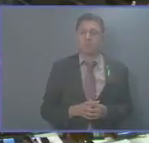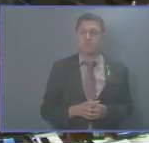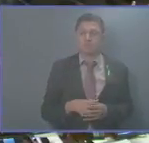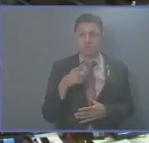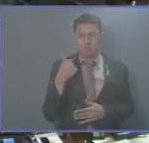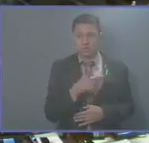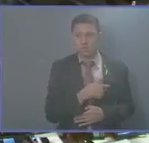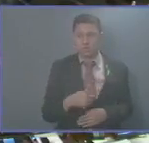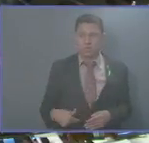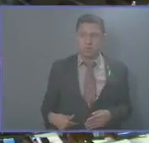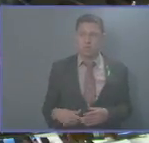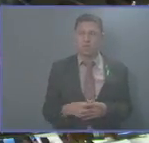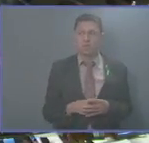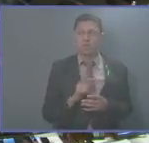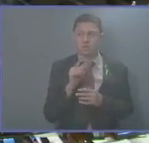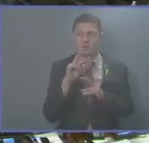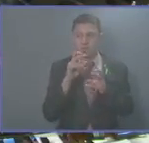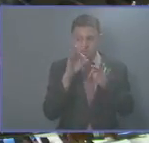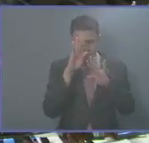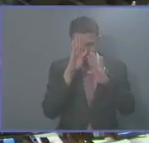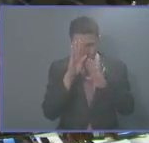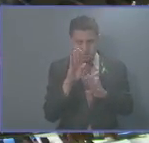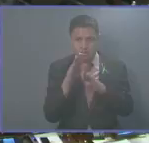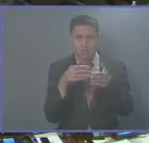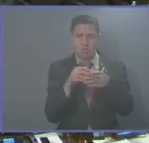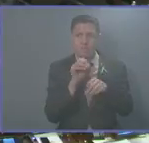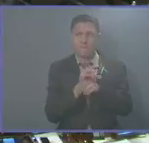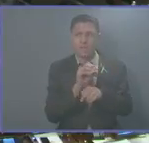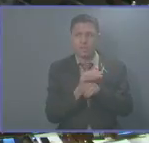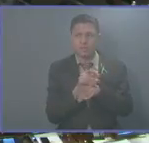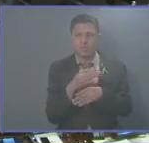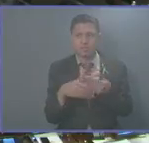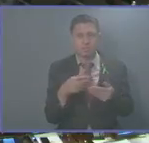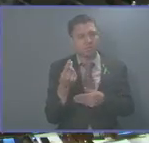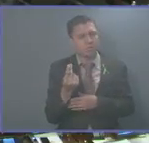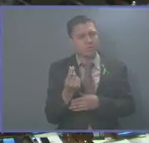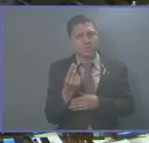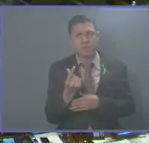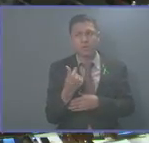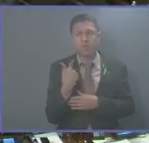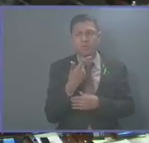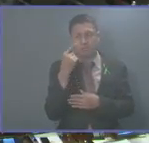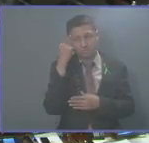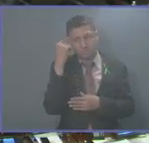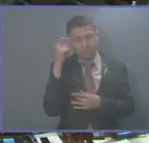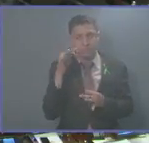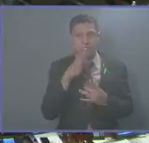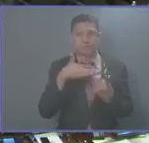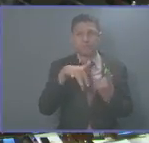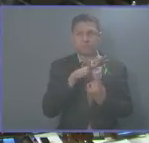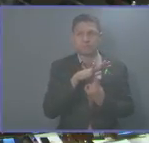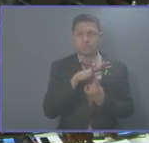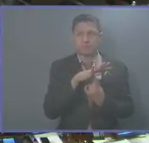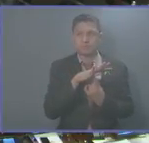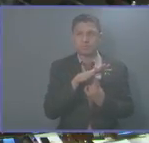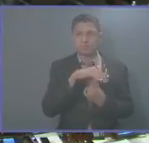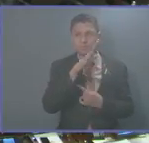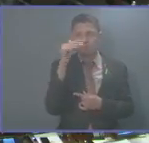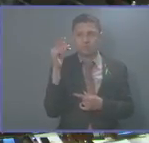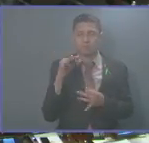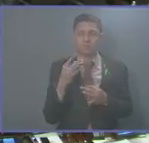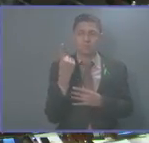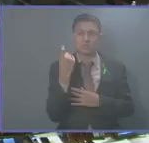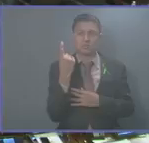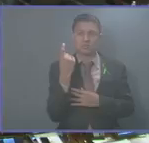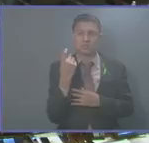Señor presidente, es un respetuosísimo, recomendable, urgente. Consideramos, dadas las circunstancias que ha vivido el país y la